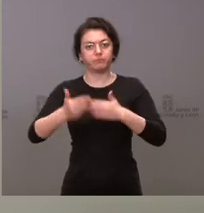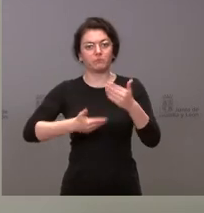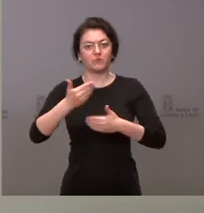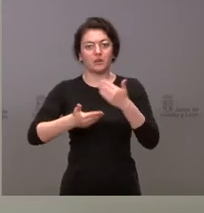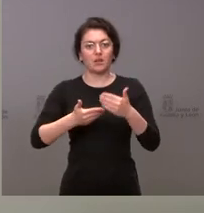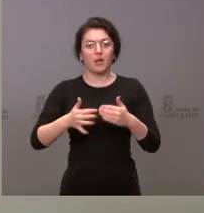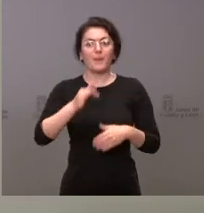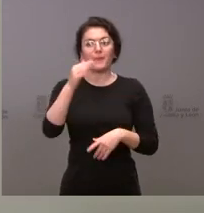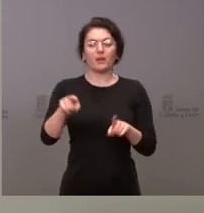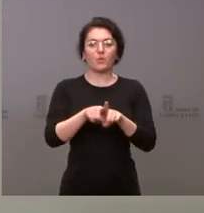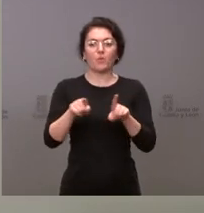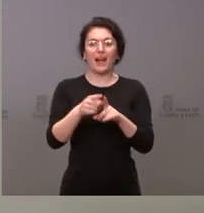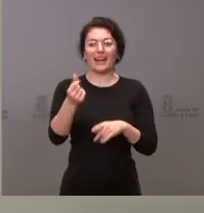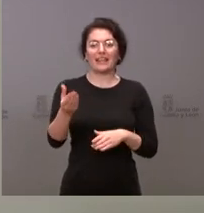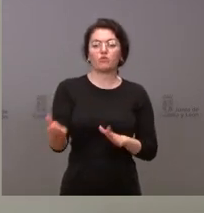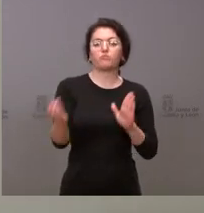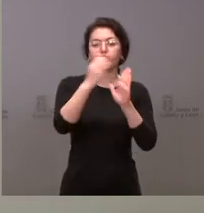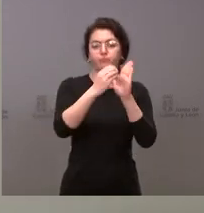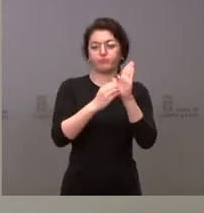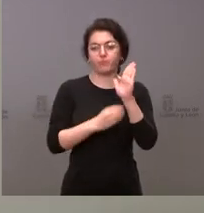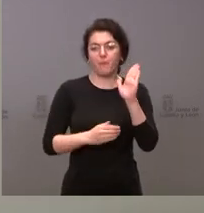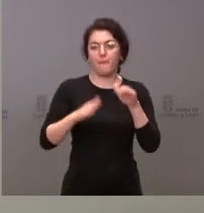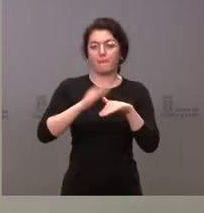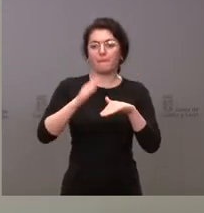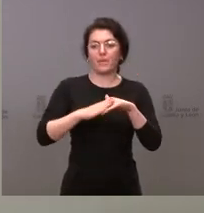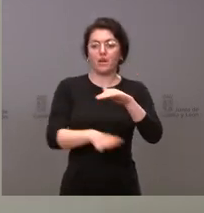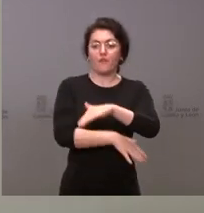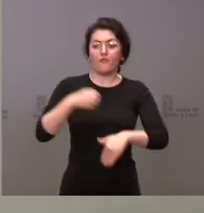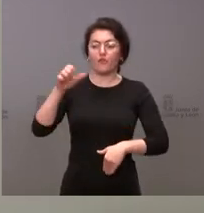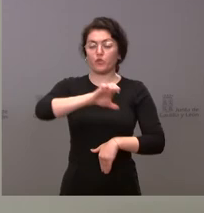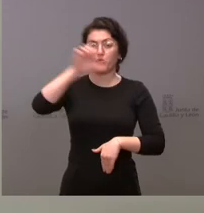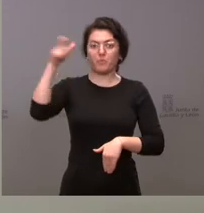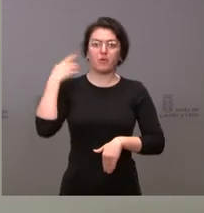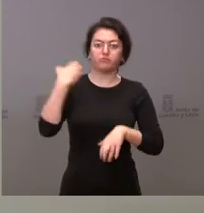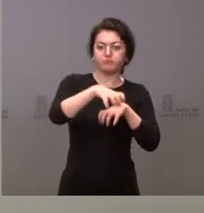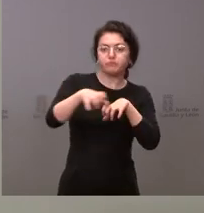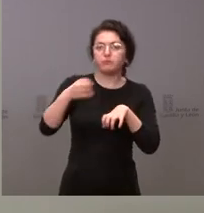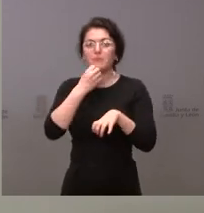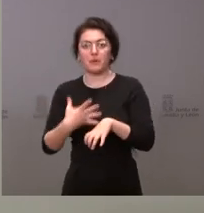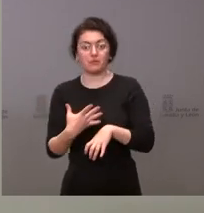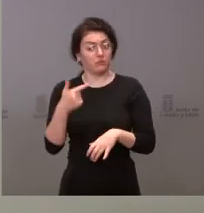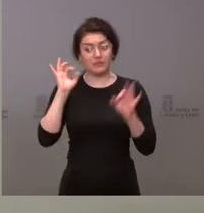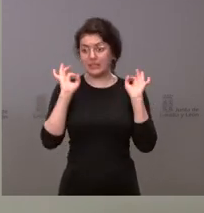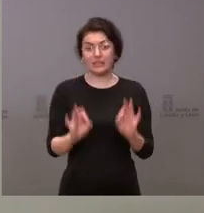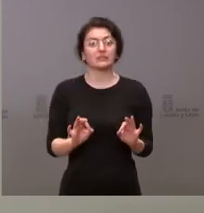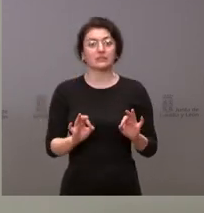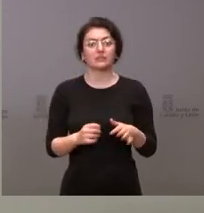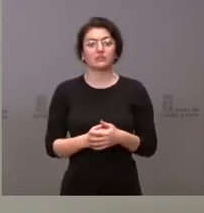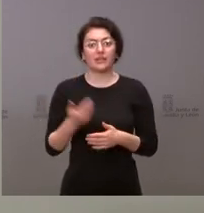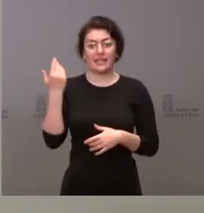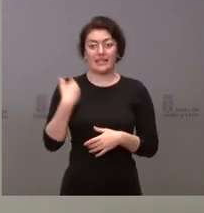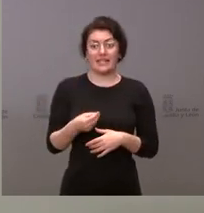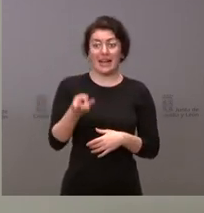crédito que fueran imprescindibles para garantizar la adecuada gestión de los fondos europeos y de hecho así está siendo hemos pasado ya el primer trimestre del año